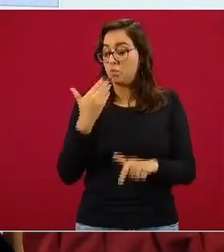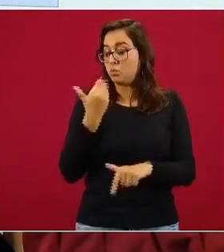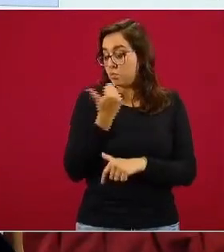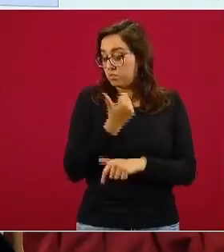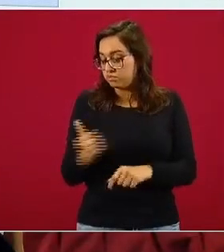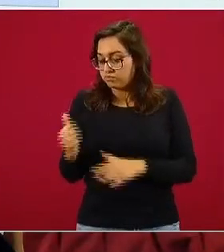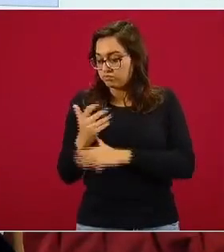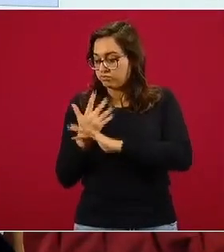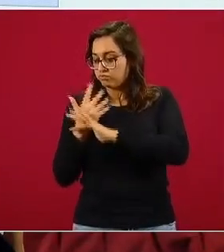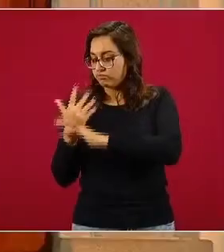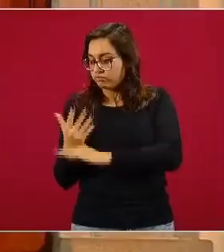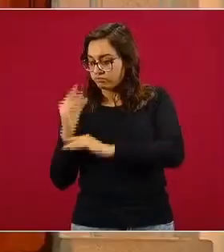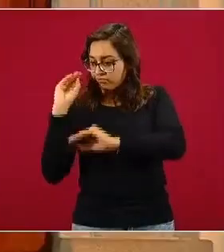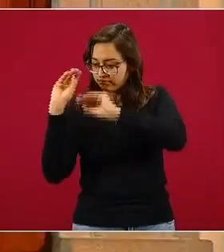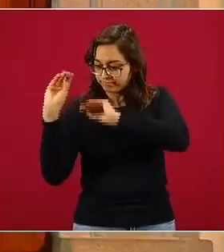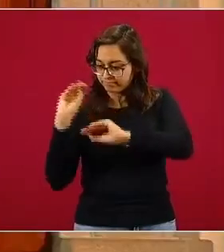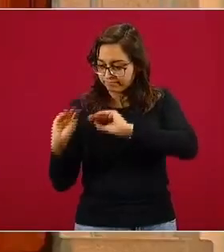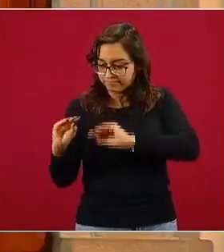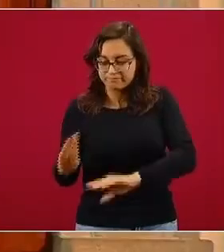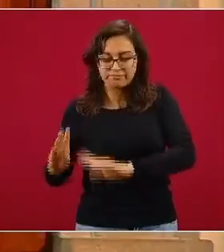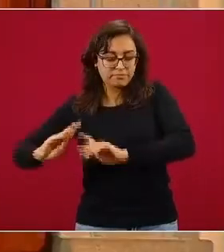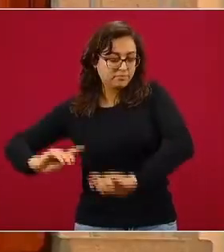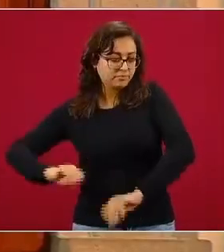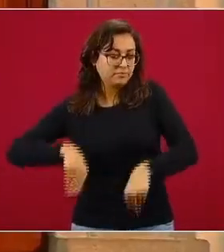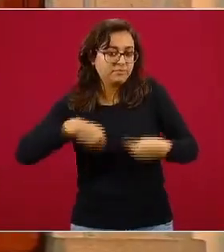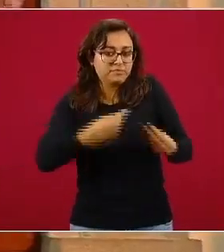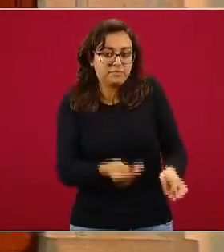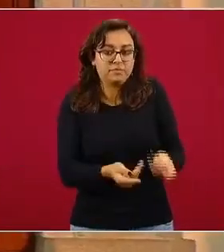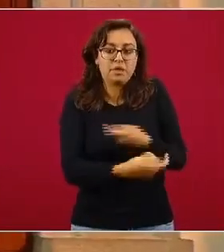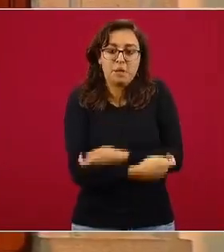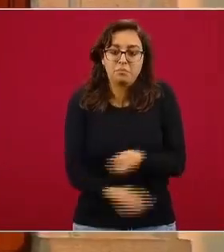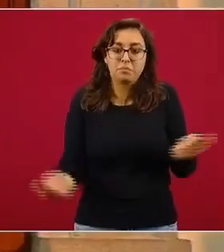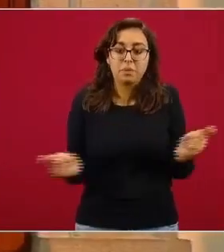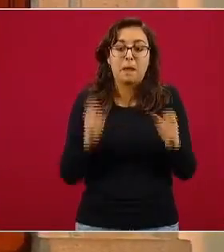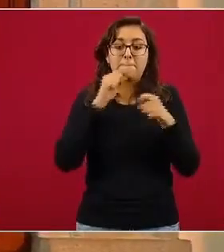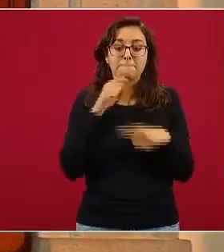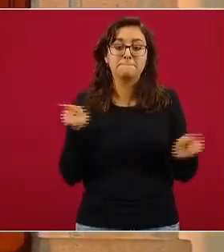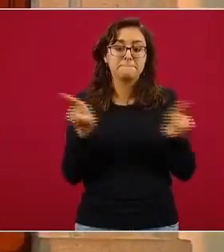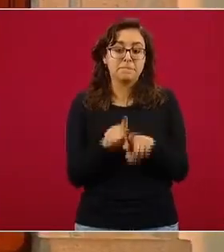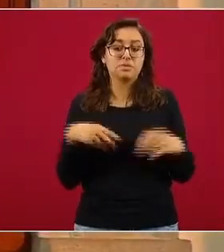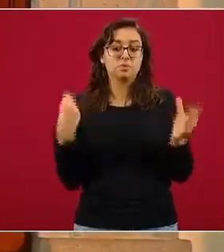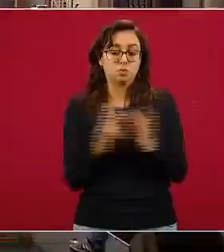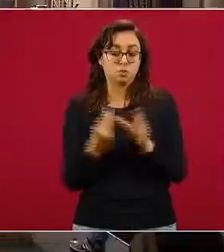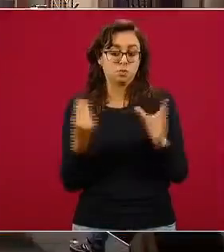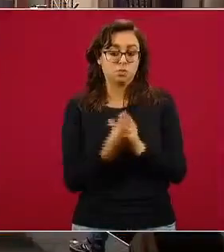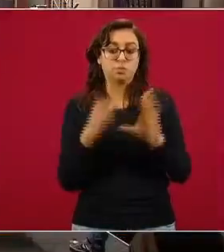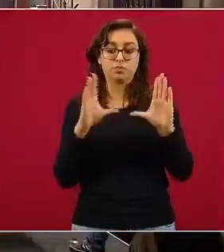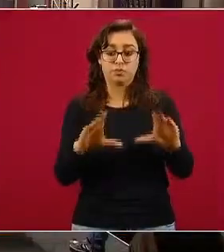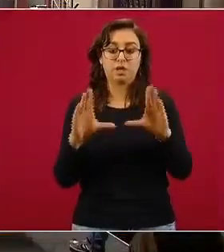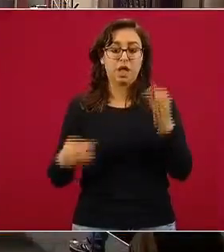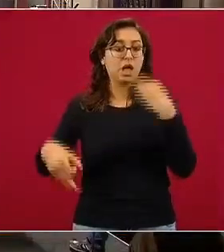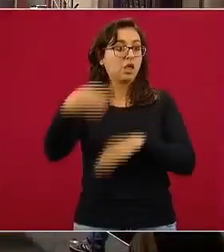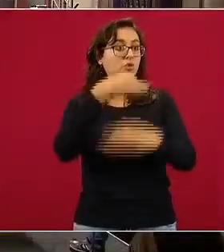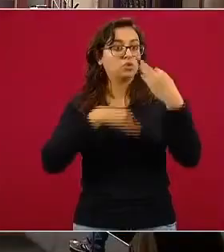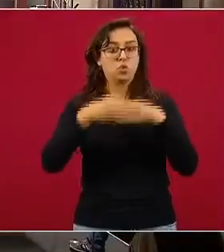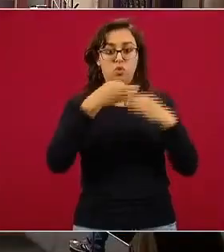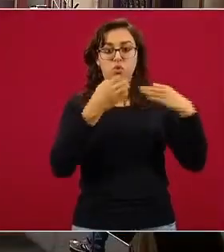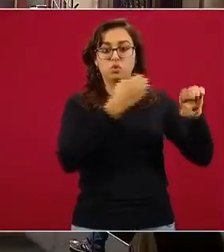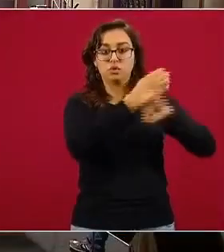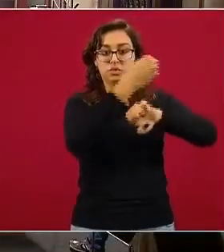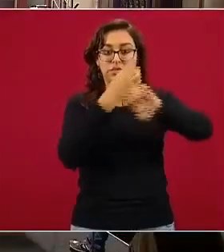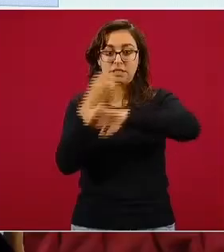hemos publicado, difundido, y también en estrategias de capacitación hacia las entidades federativas,